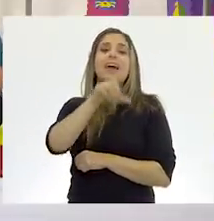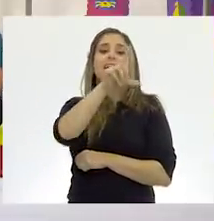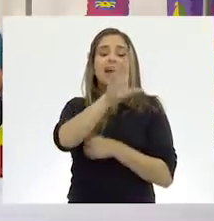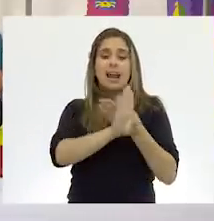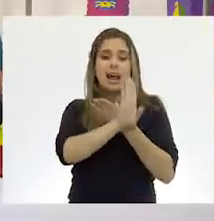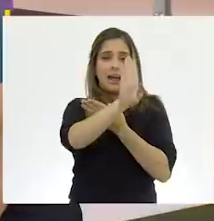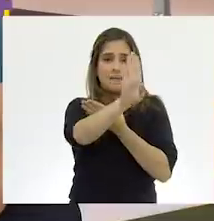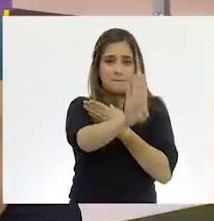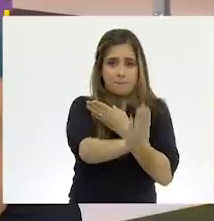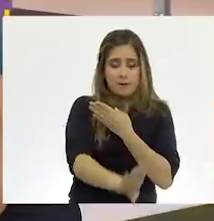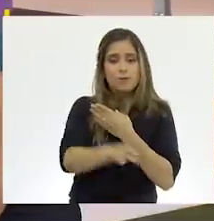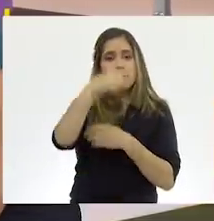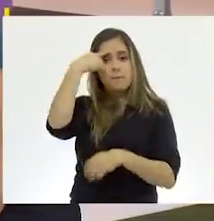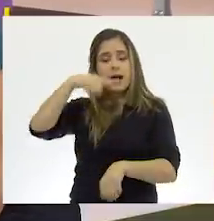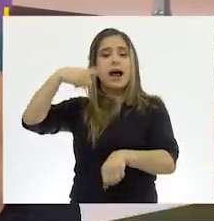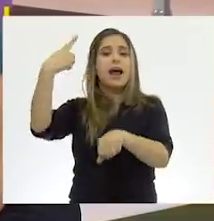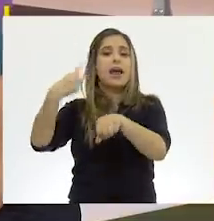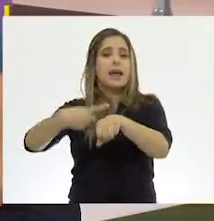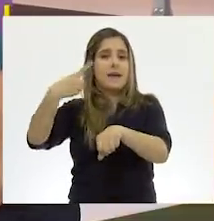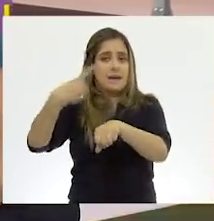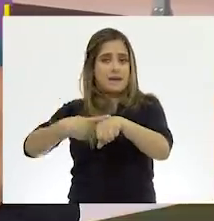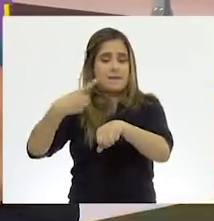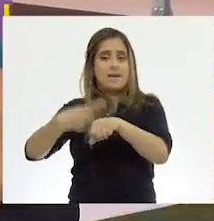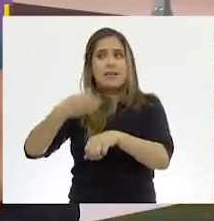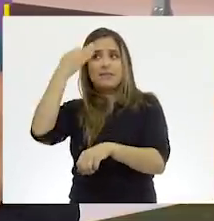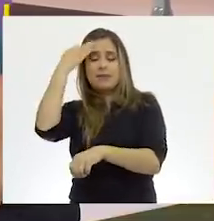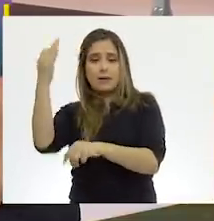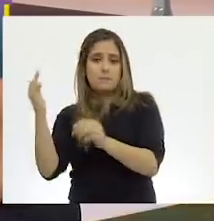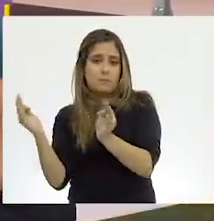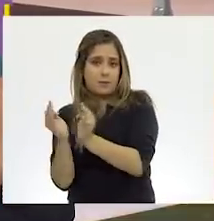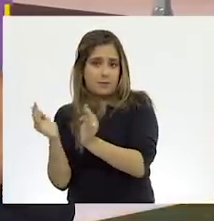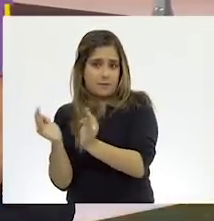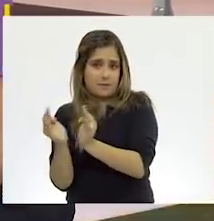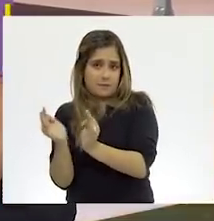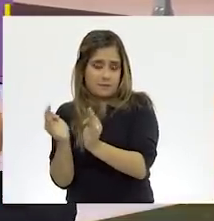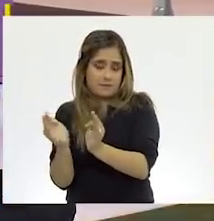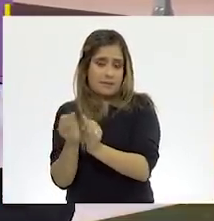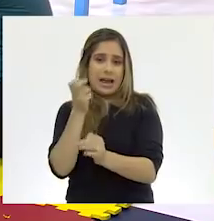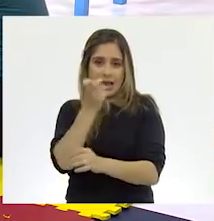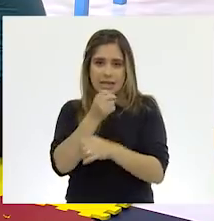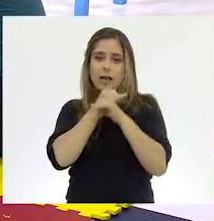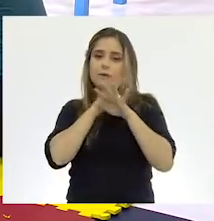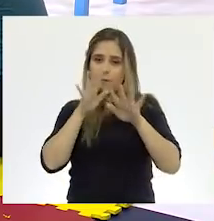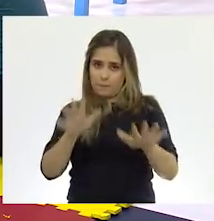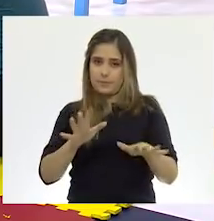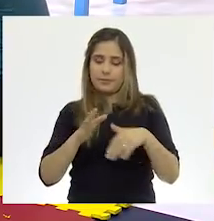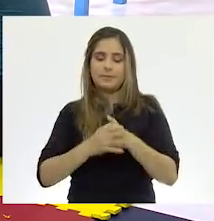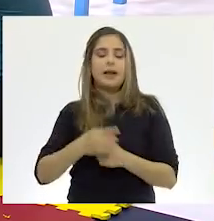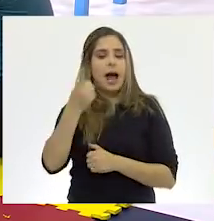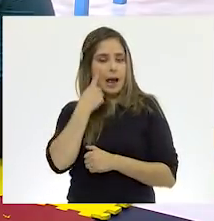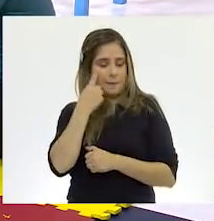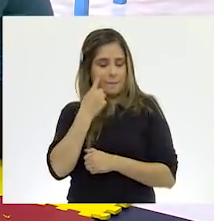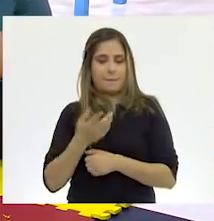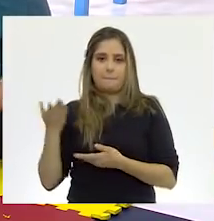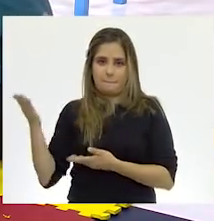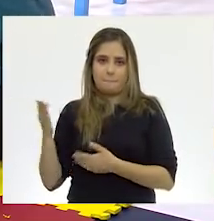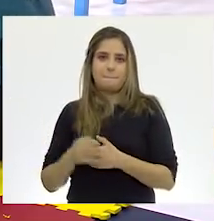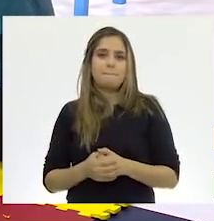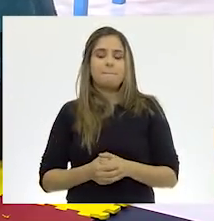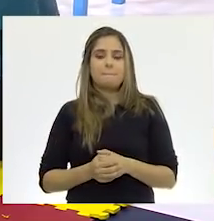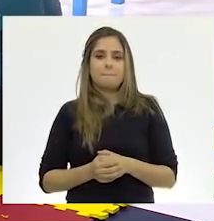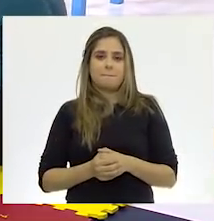prevención de enfermedades en el invierno. Uh-huh. Entonces, vamos a buscar. ¿Me ayudas? Claro que